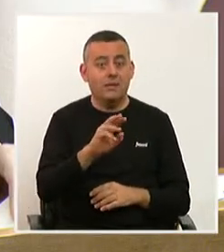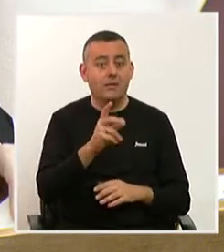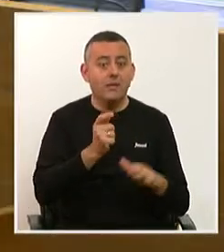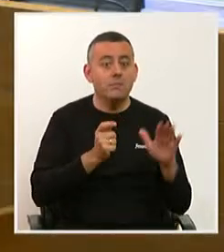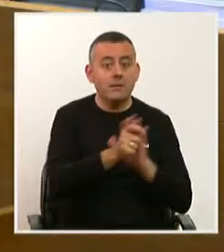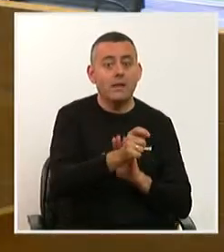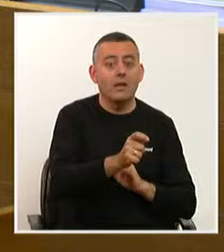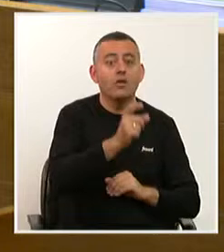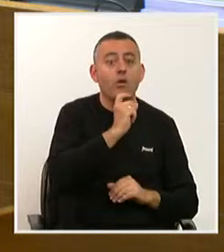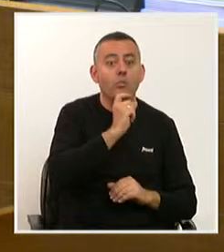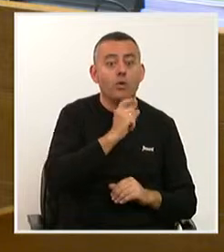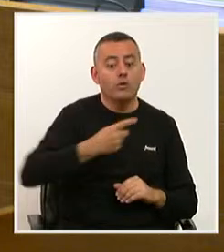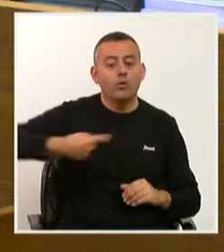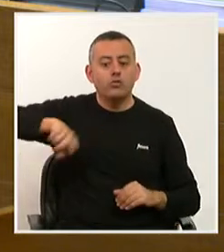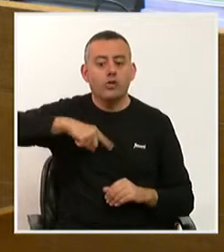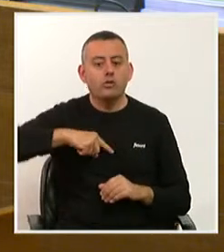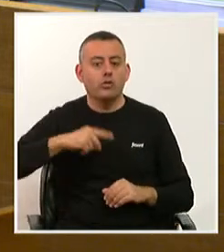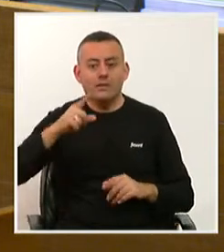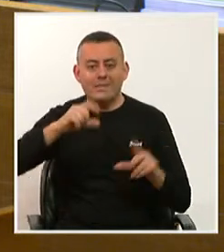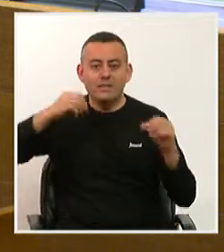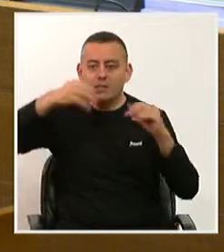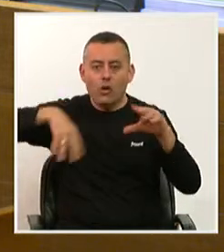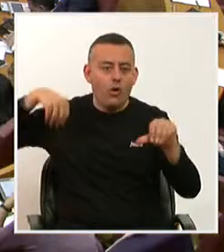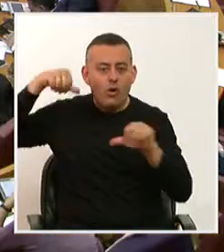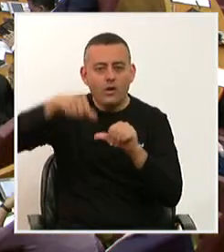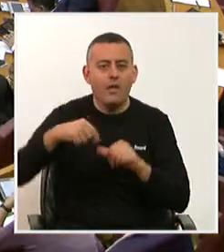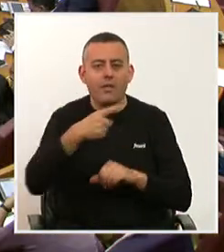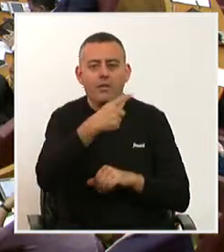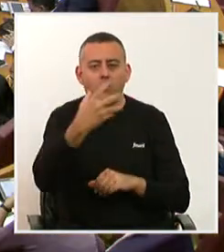la de la histor en invers